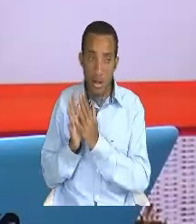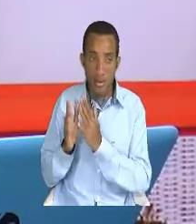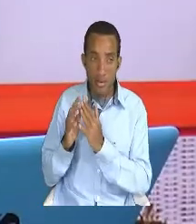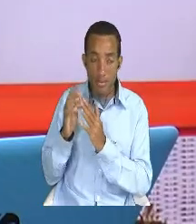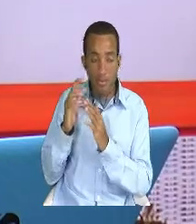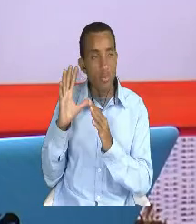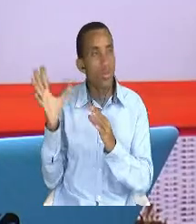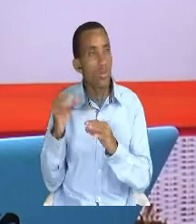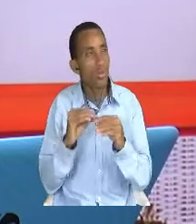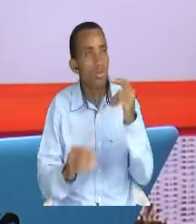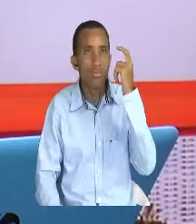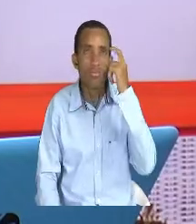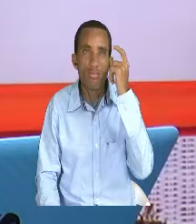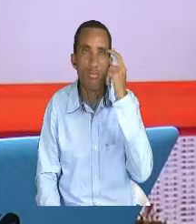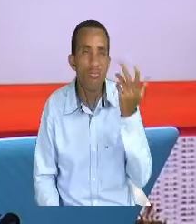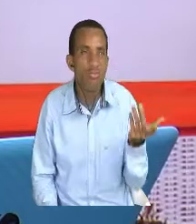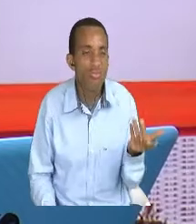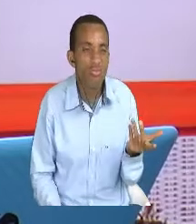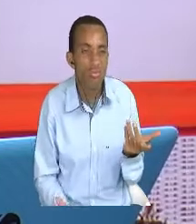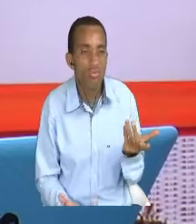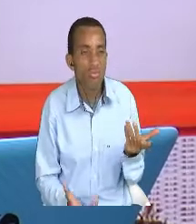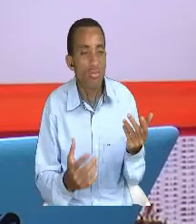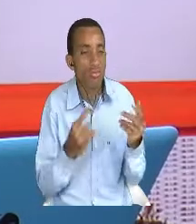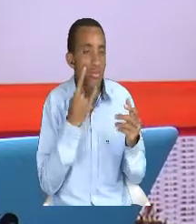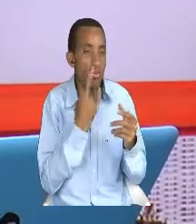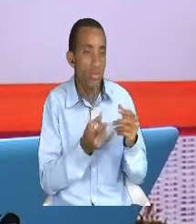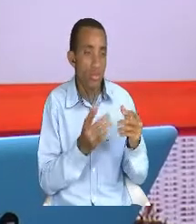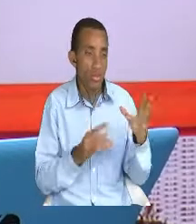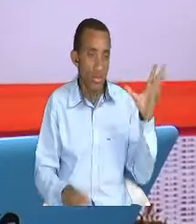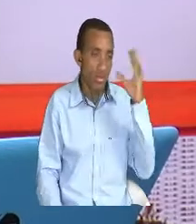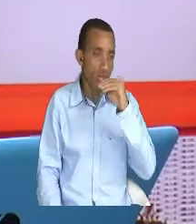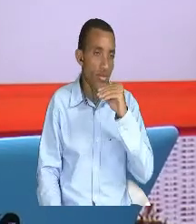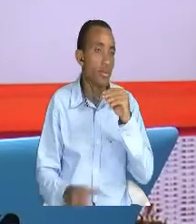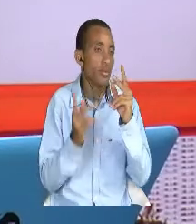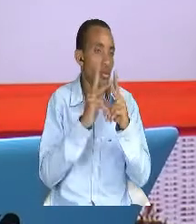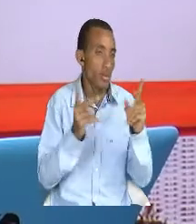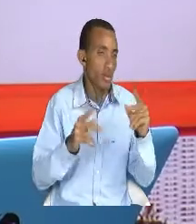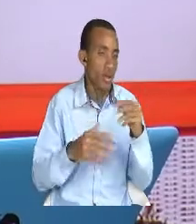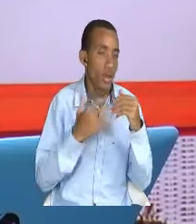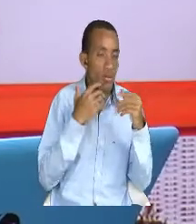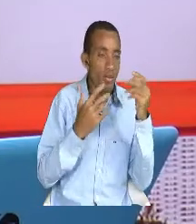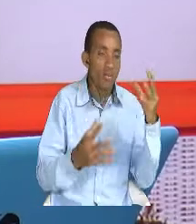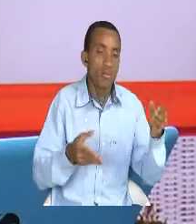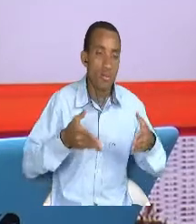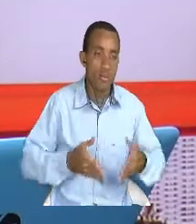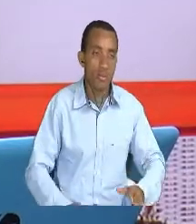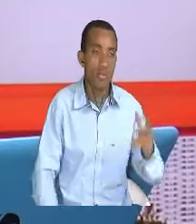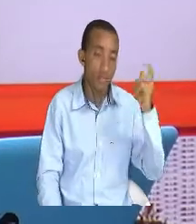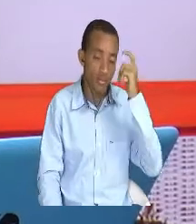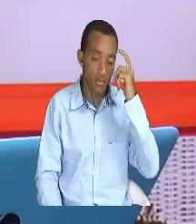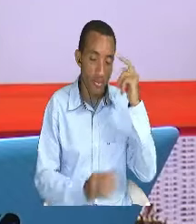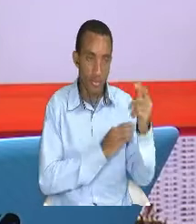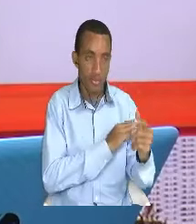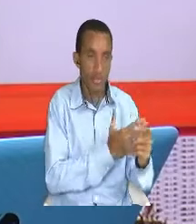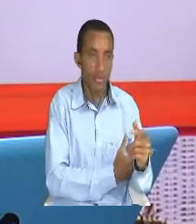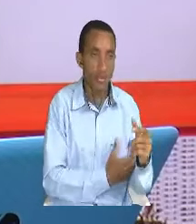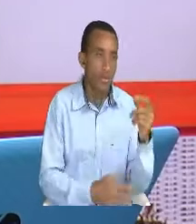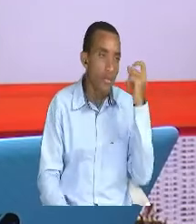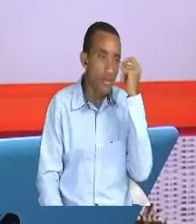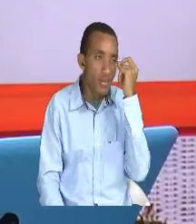todo el mundo la conoce o la contempla o la tiene en cuenta, y es algo que con muchas personas nacen con esa inteligencia, con esa capacidad de entender